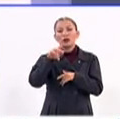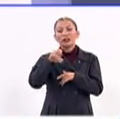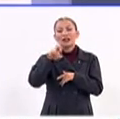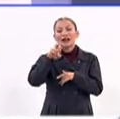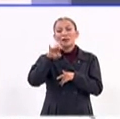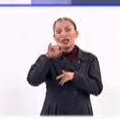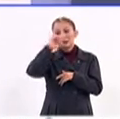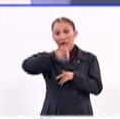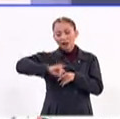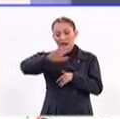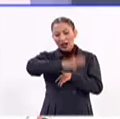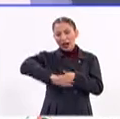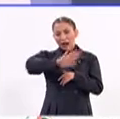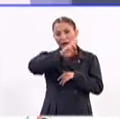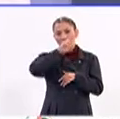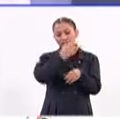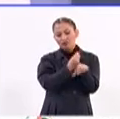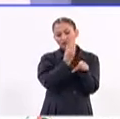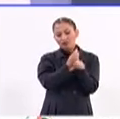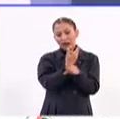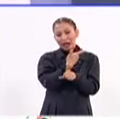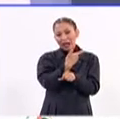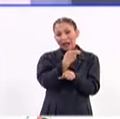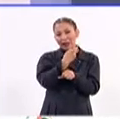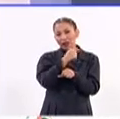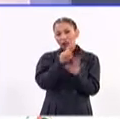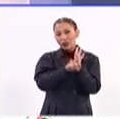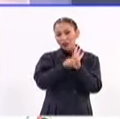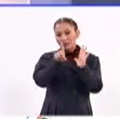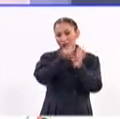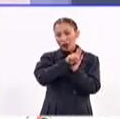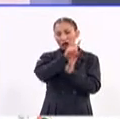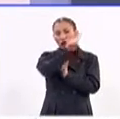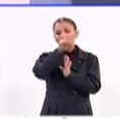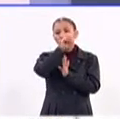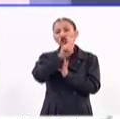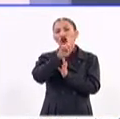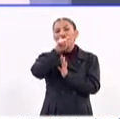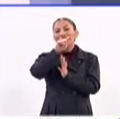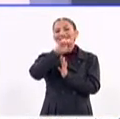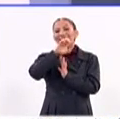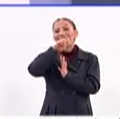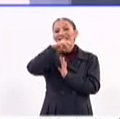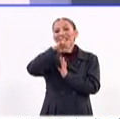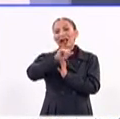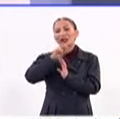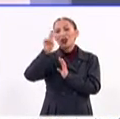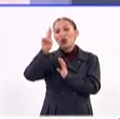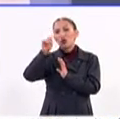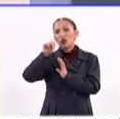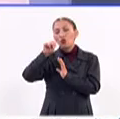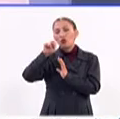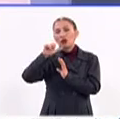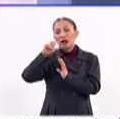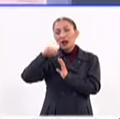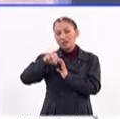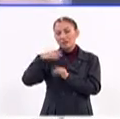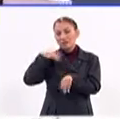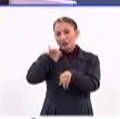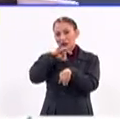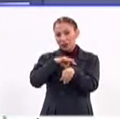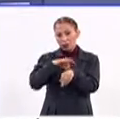Ramírez. Él es jefe de la sección de mejoramiento genético del Departamento de Zootecnia de la Universidad Autónoma de